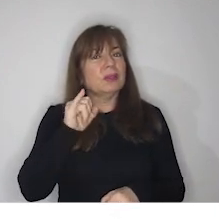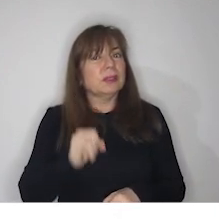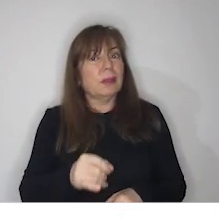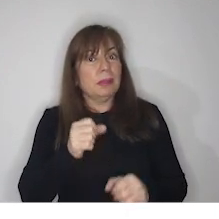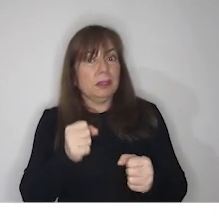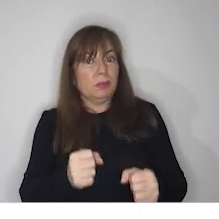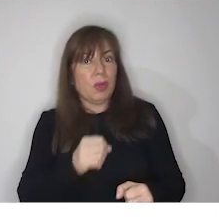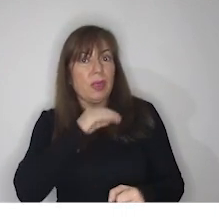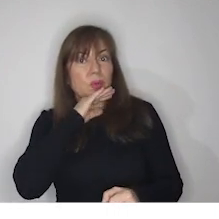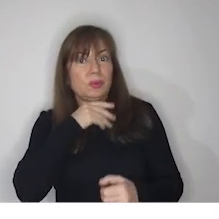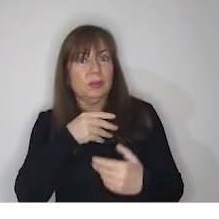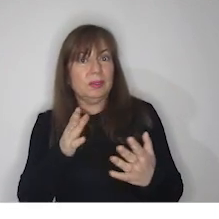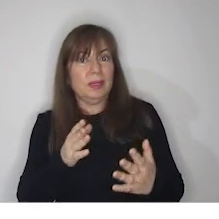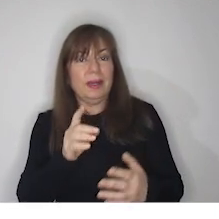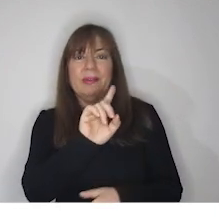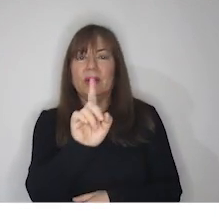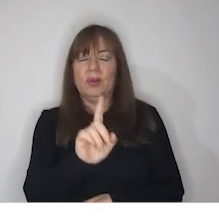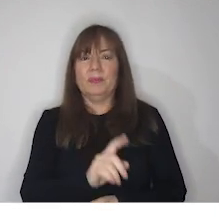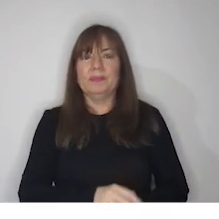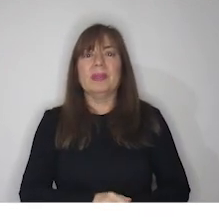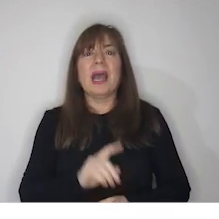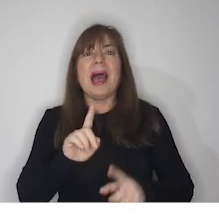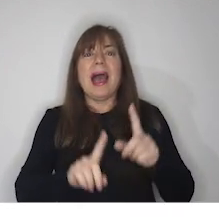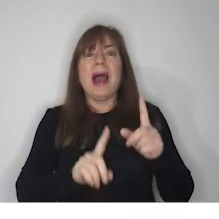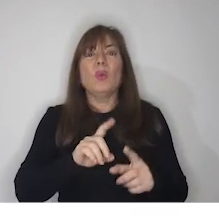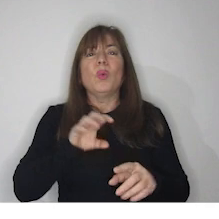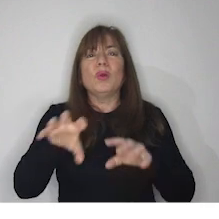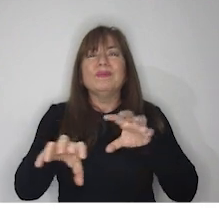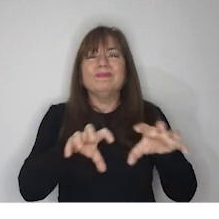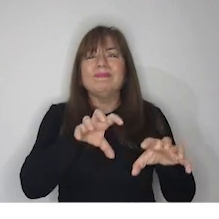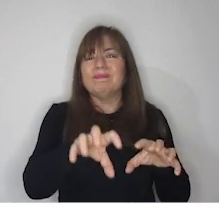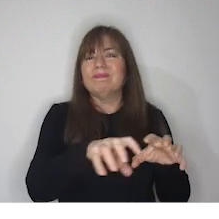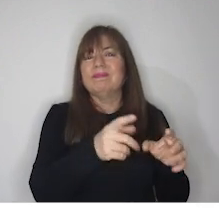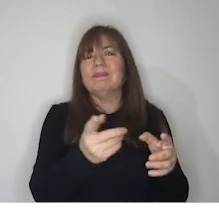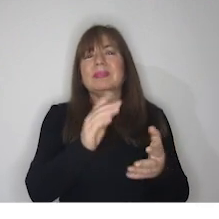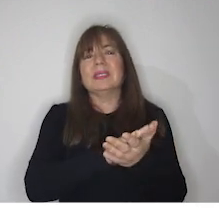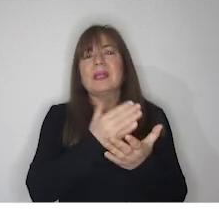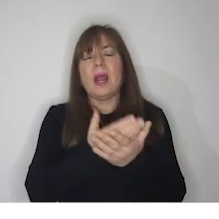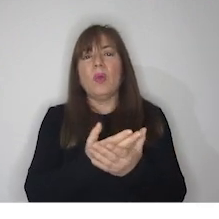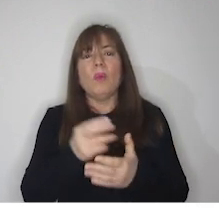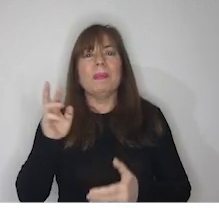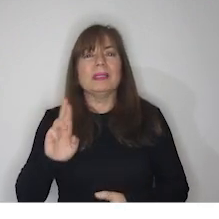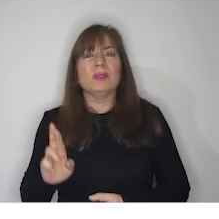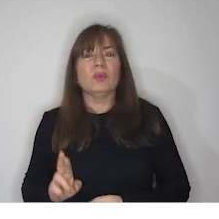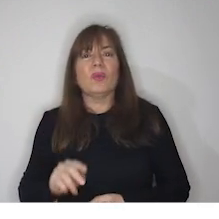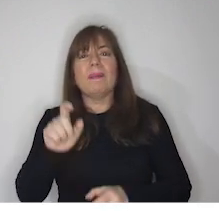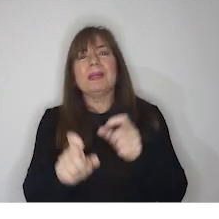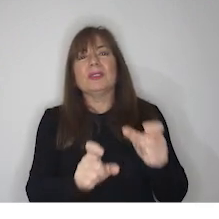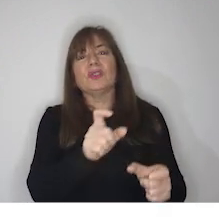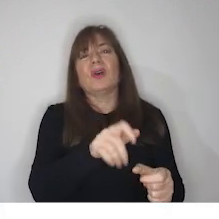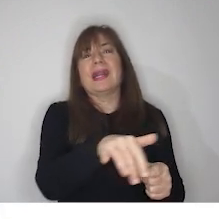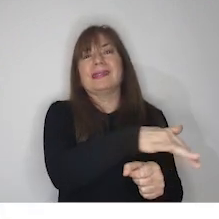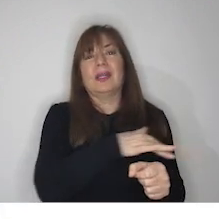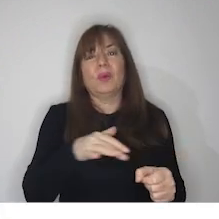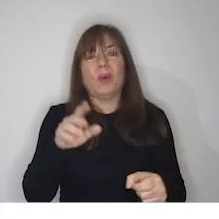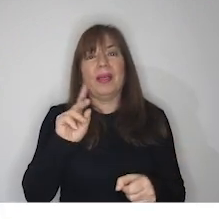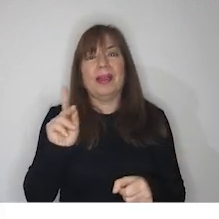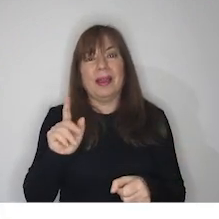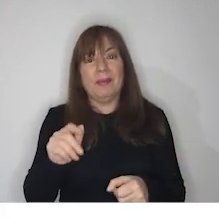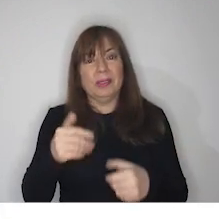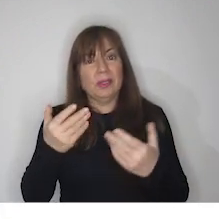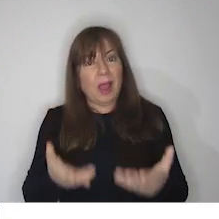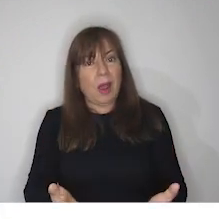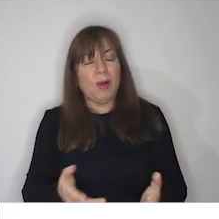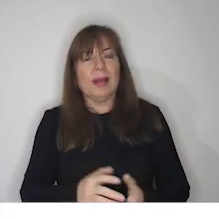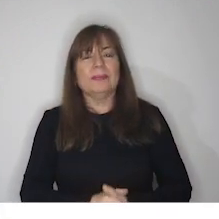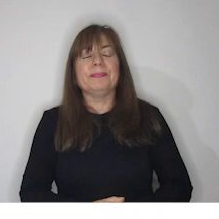diagnóstico, no siempre se puede utilizar de forma libre. Algunos de los insumos alternativos para la salud menstrual de las personas en